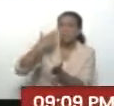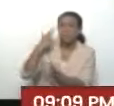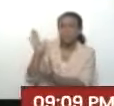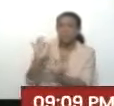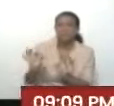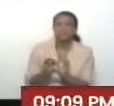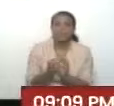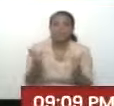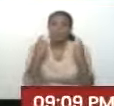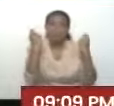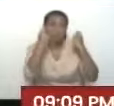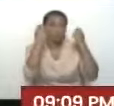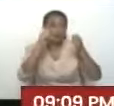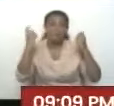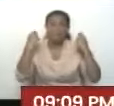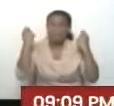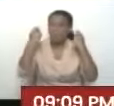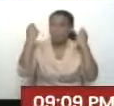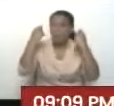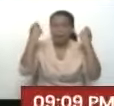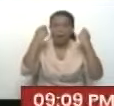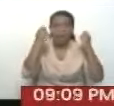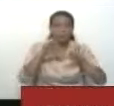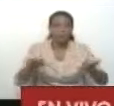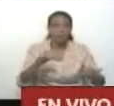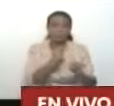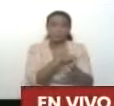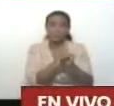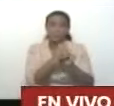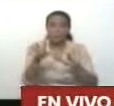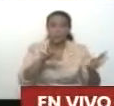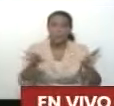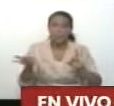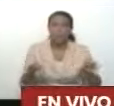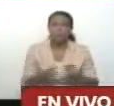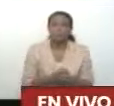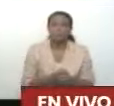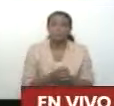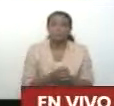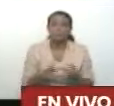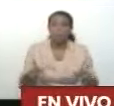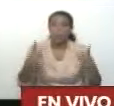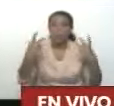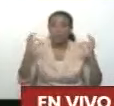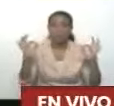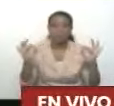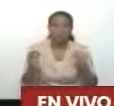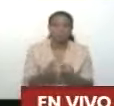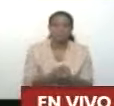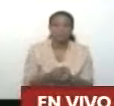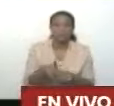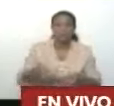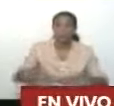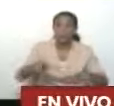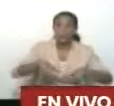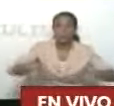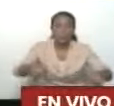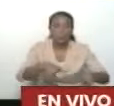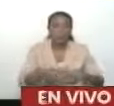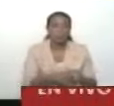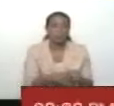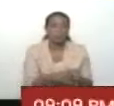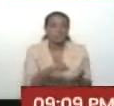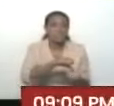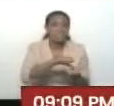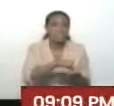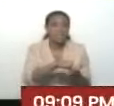Hemos hecho una publicidad muy fuerte en la en Times Square, en dos pantallas que Times Square, ese es mi lugar preferido, Times Square. Han